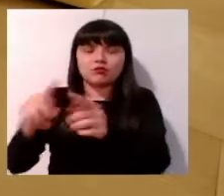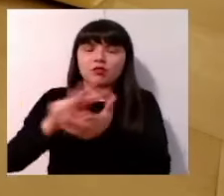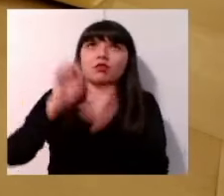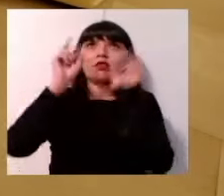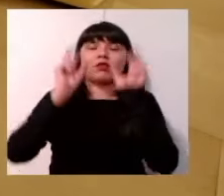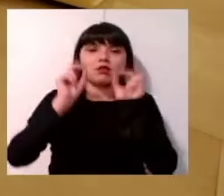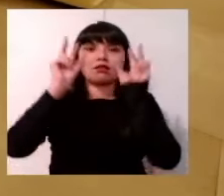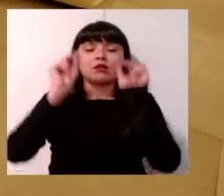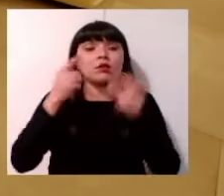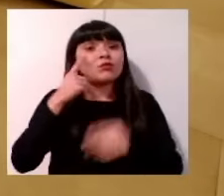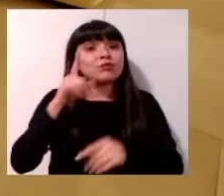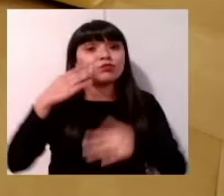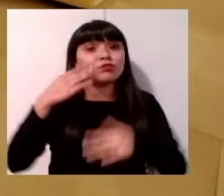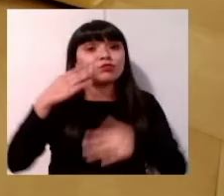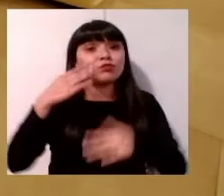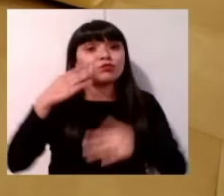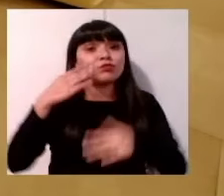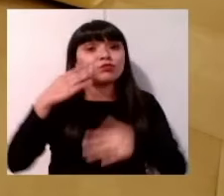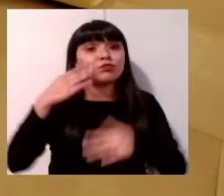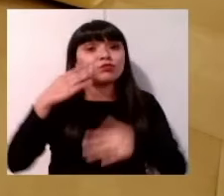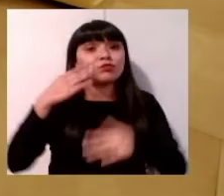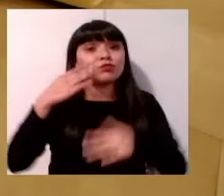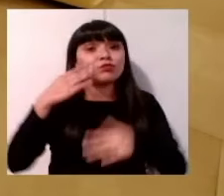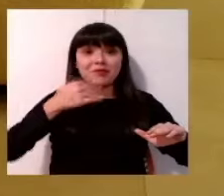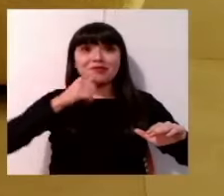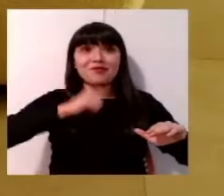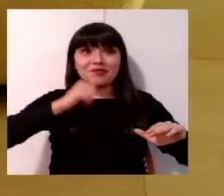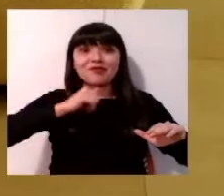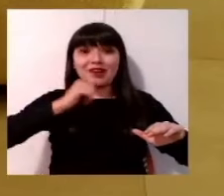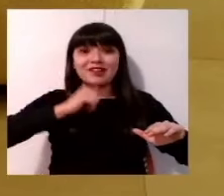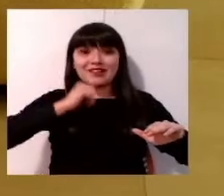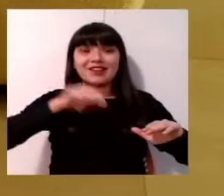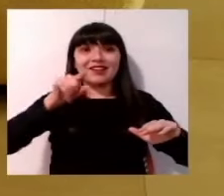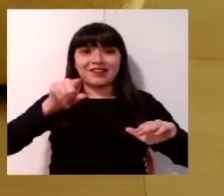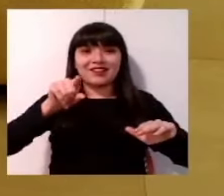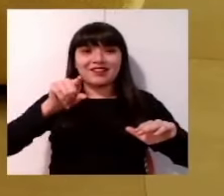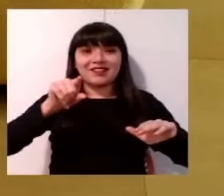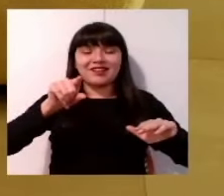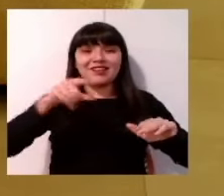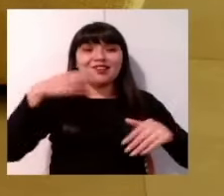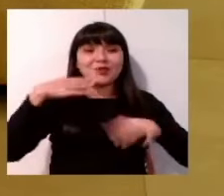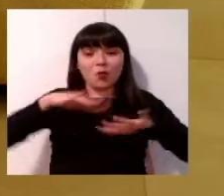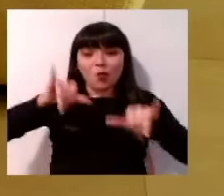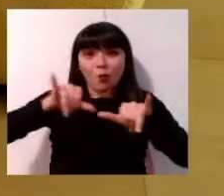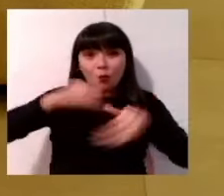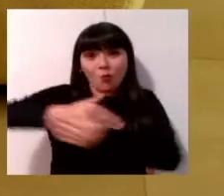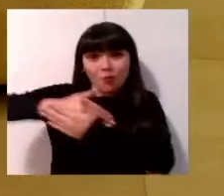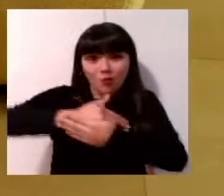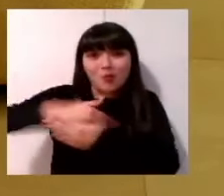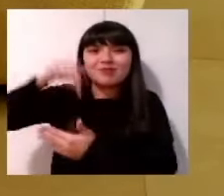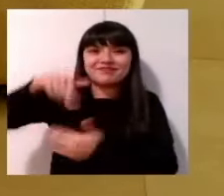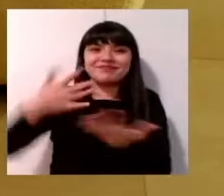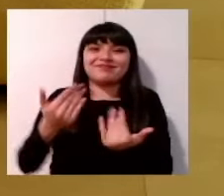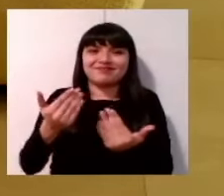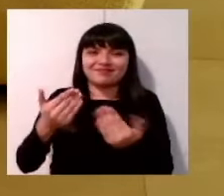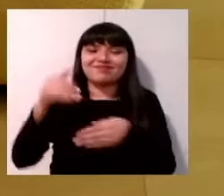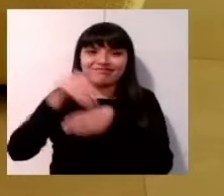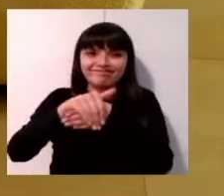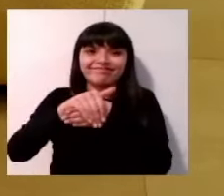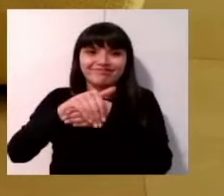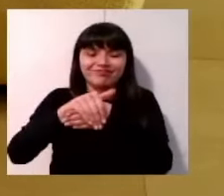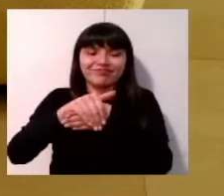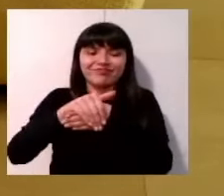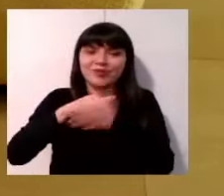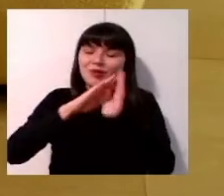siestas, también se altera el sueño. Este se fragmenta también, o sea, se despiertan varias veces, y contrario a lo que a veces se cree, que no lo voy a